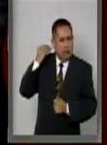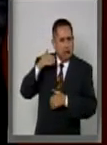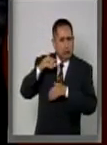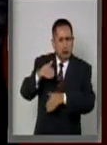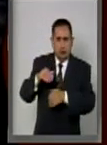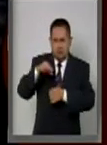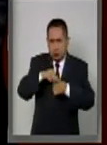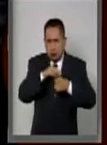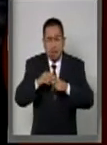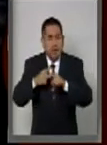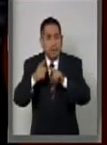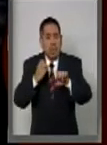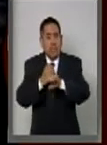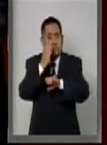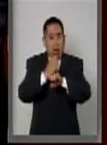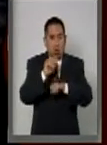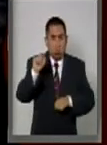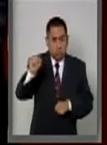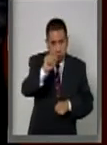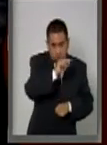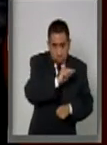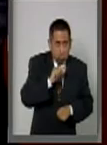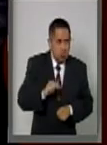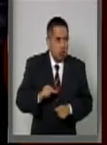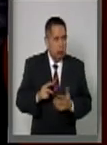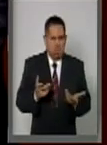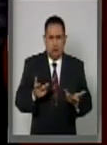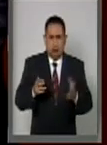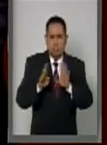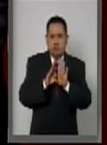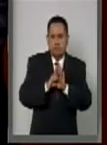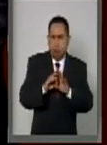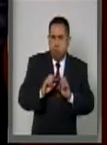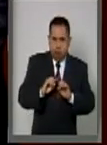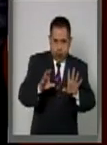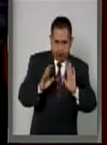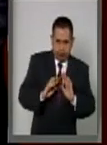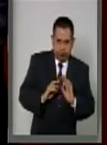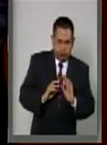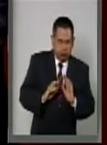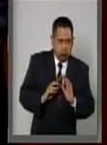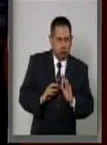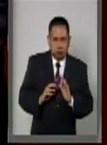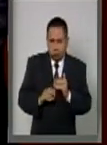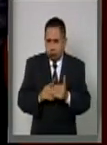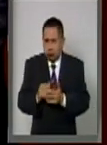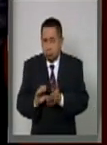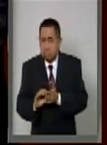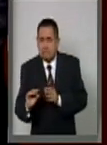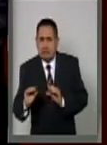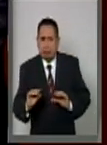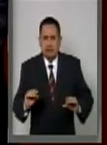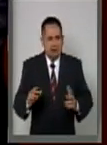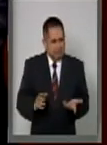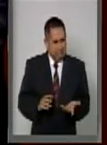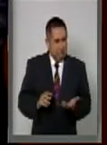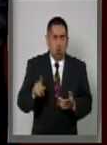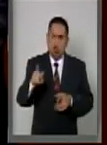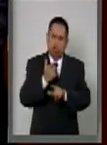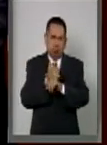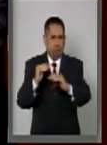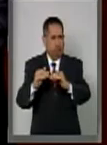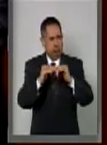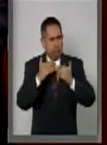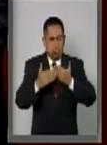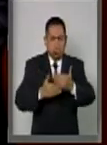en diversas entidades del país, se prenden las alarmas por los avances de nuestra democracia,